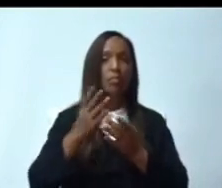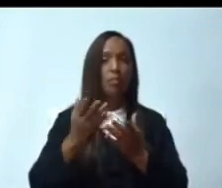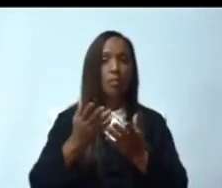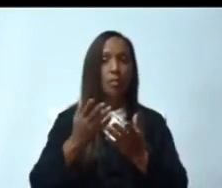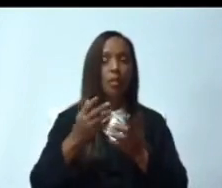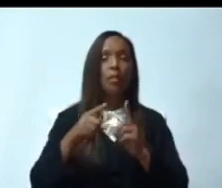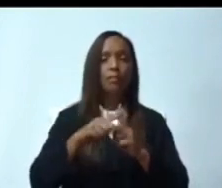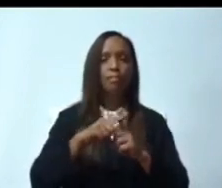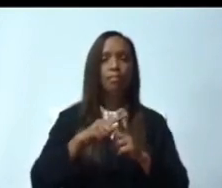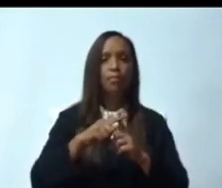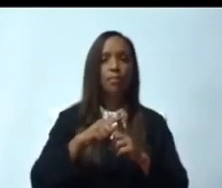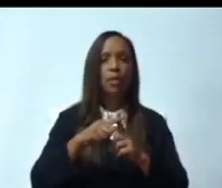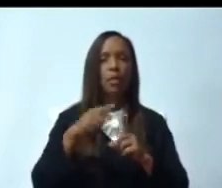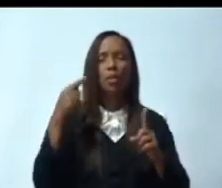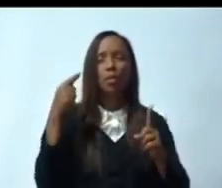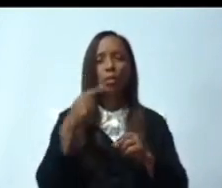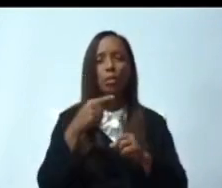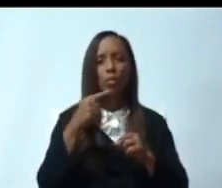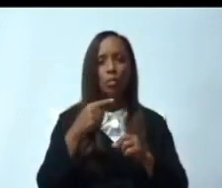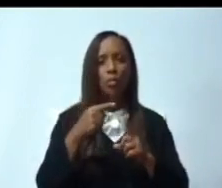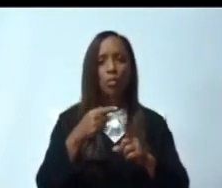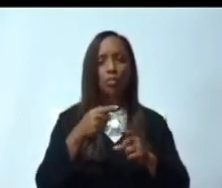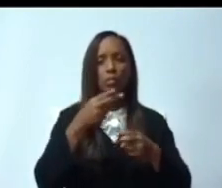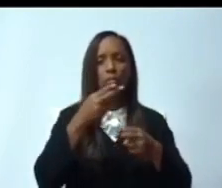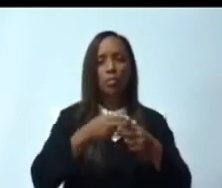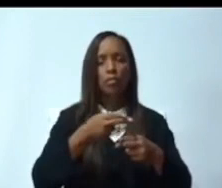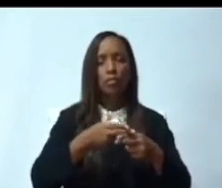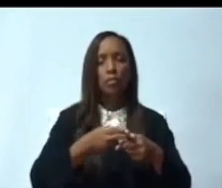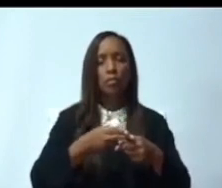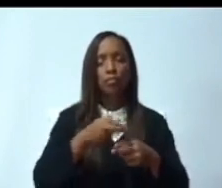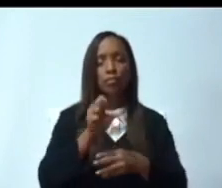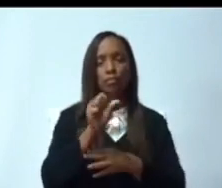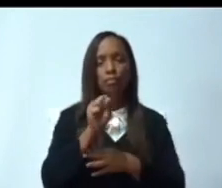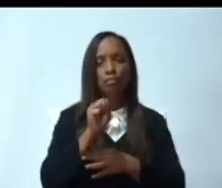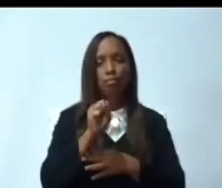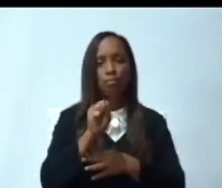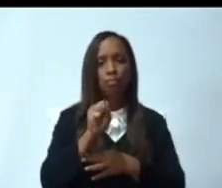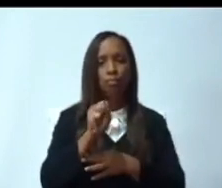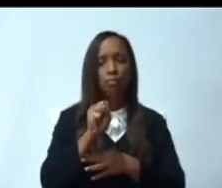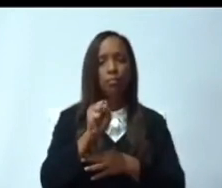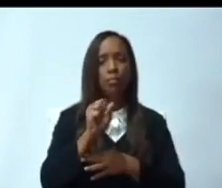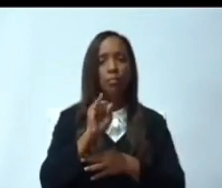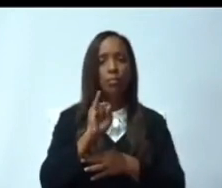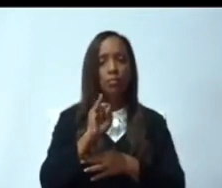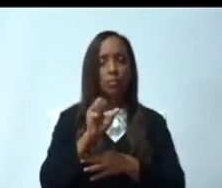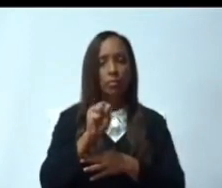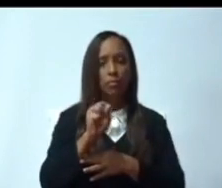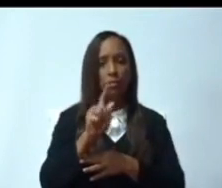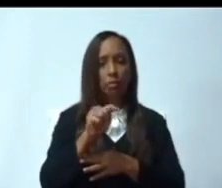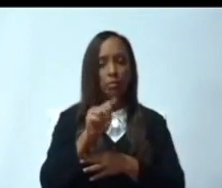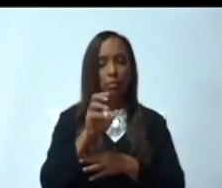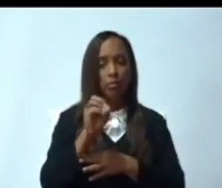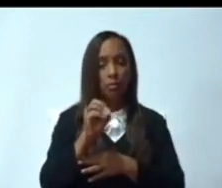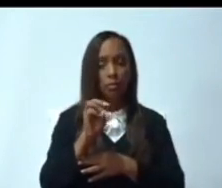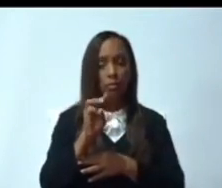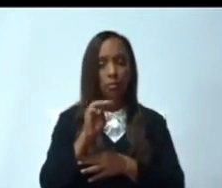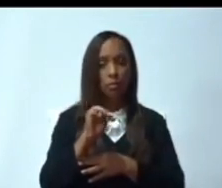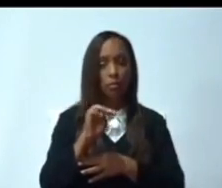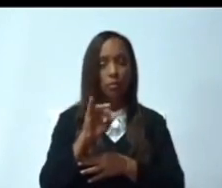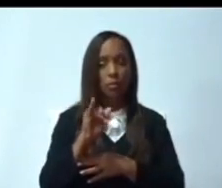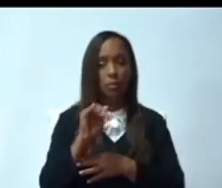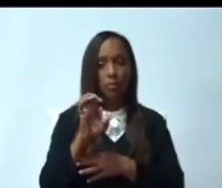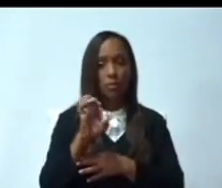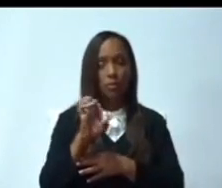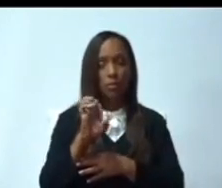tramo carretera que se extiende desde las Hermanas Mirabar hasta el puente de Río Guanuma. Así que pedimos el voto